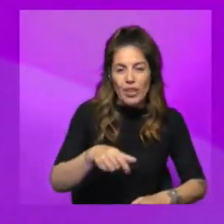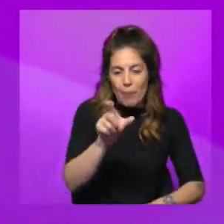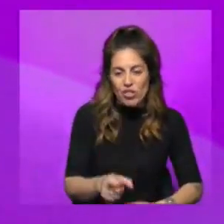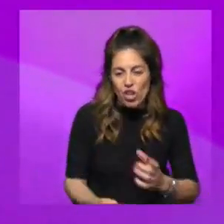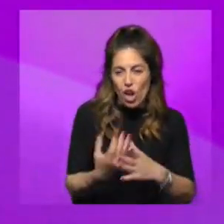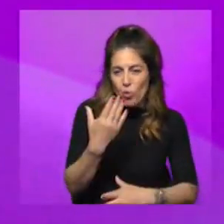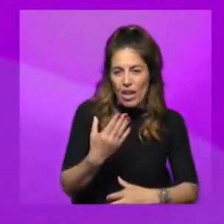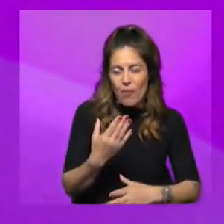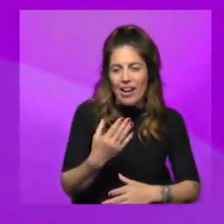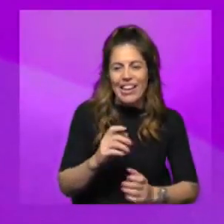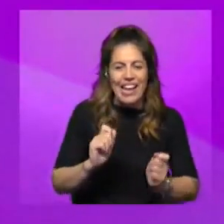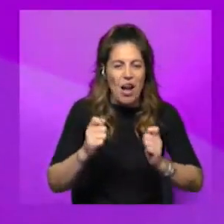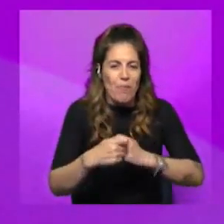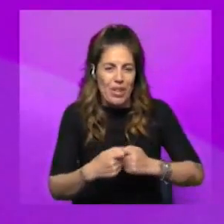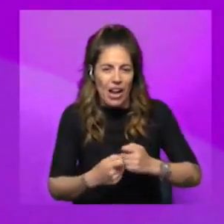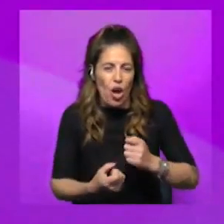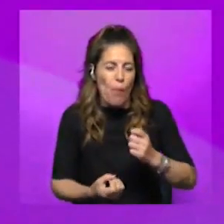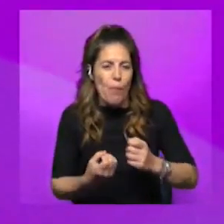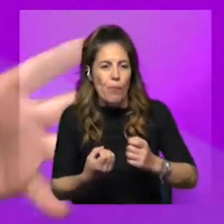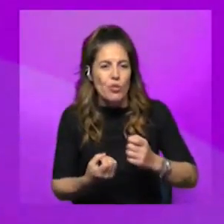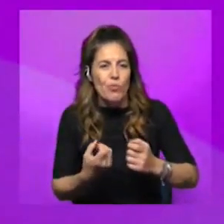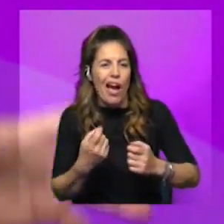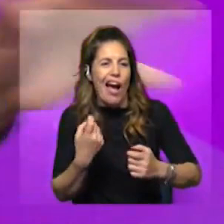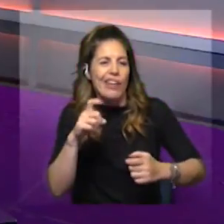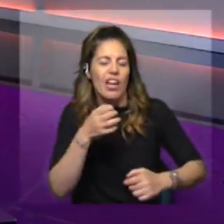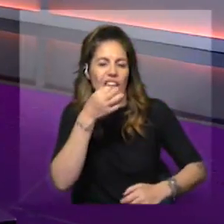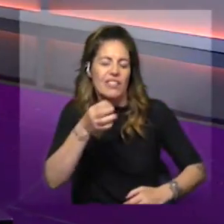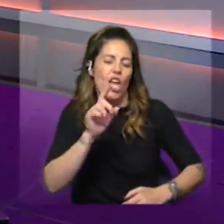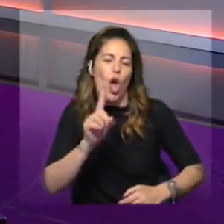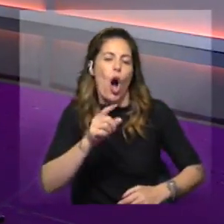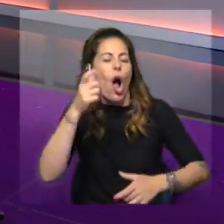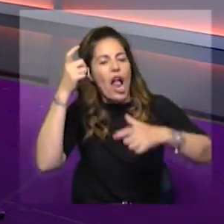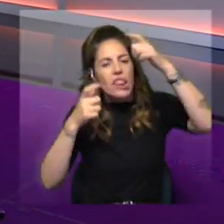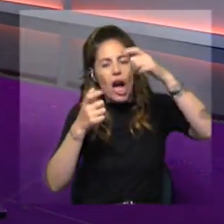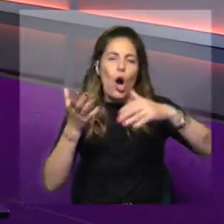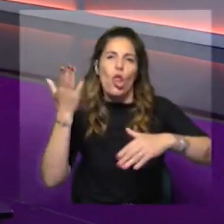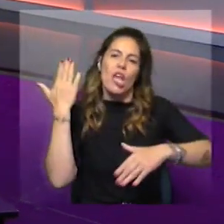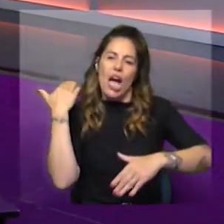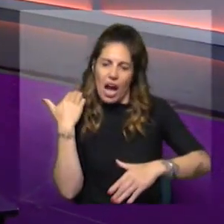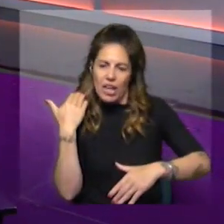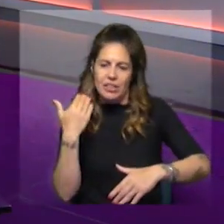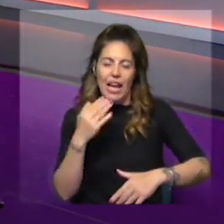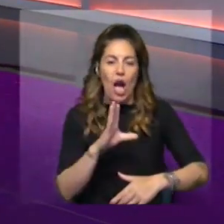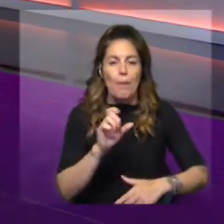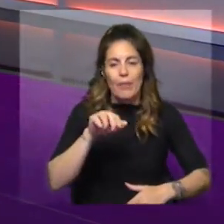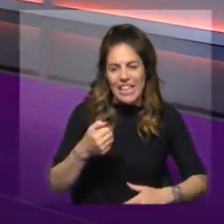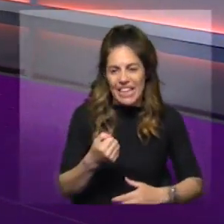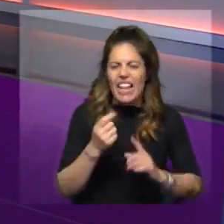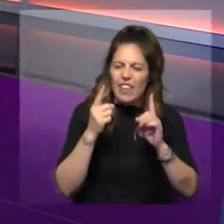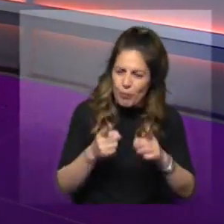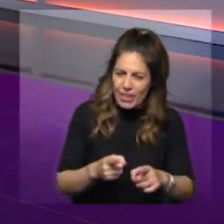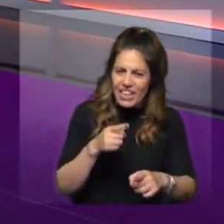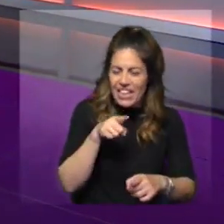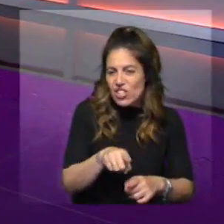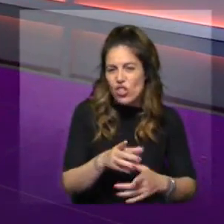quiere ser más rupturista con el tango, siempre aparece alguien que dice, no, pero el tango era como era, se tocaba mal. A la plena le pasa un poco eso también, tiene como